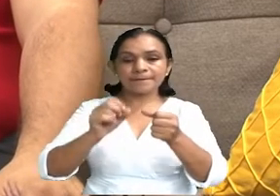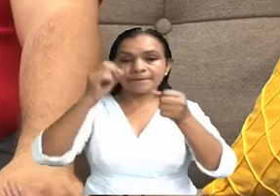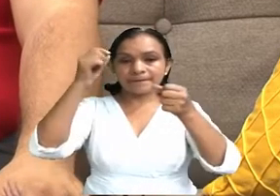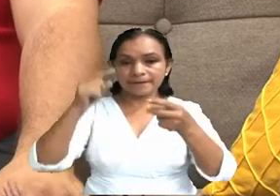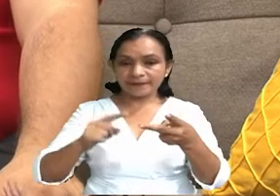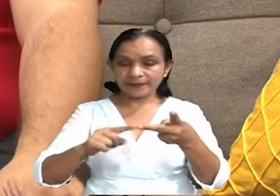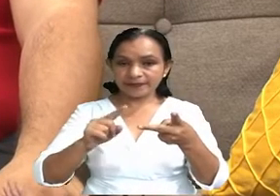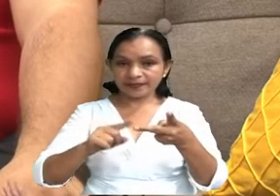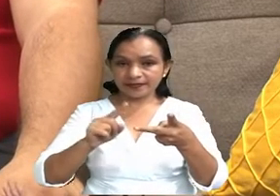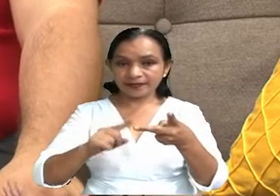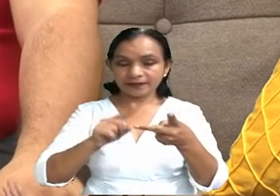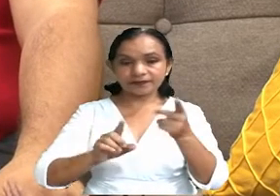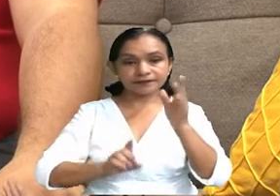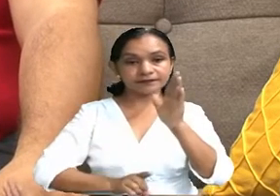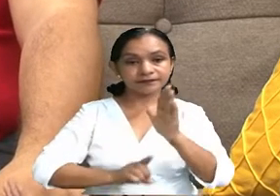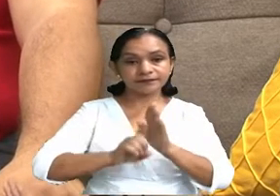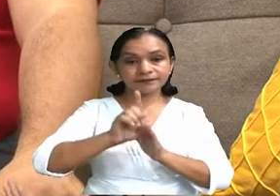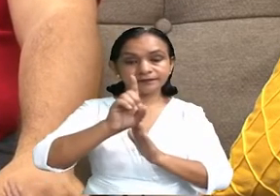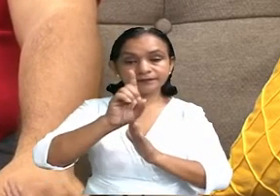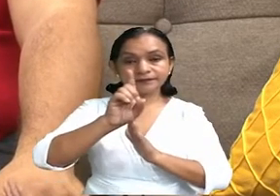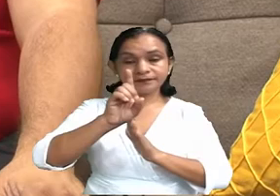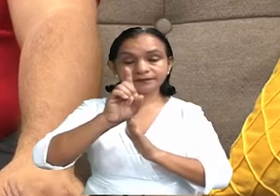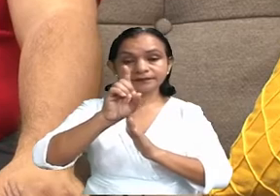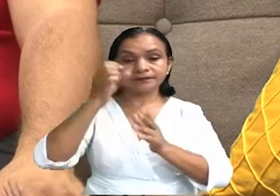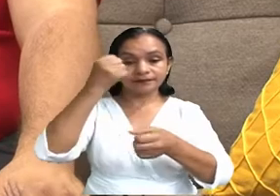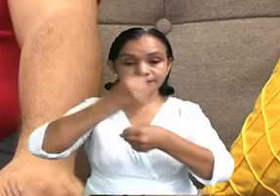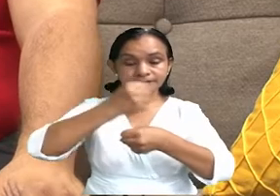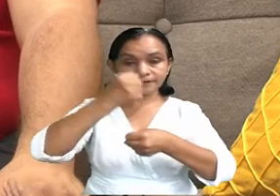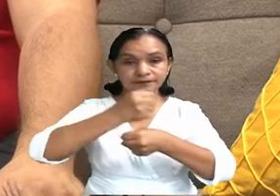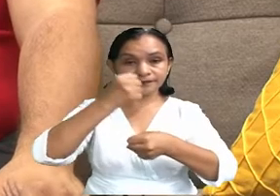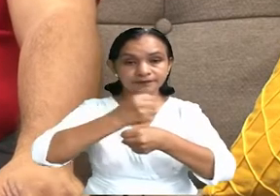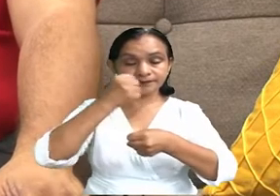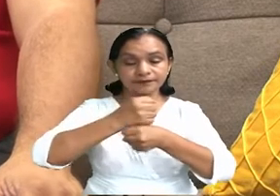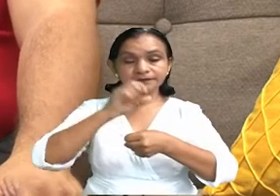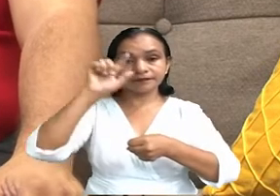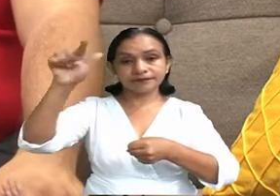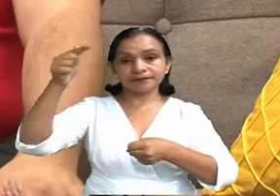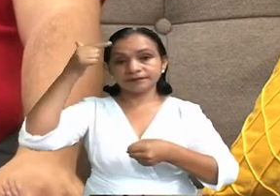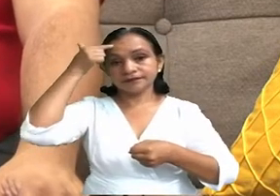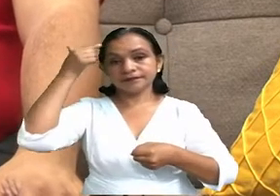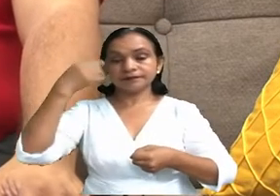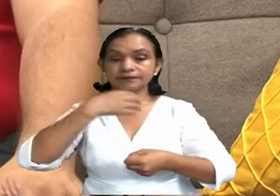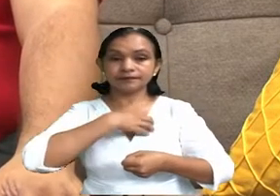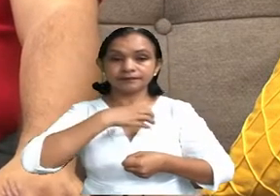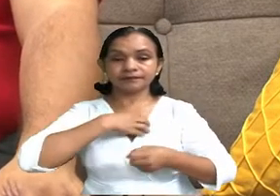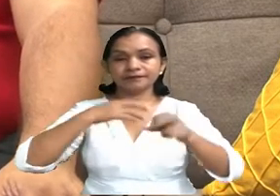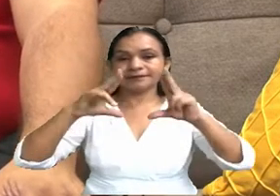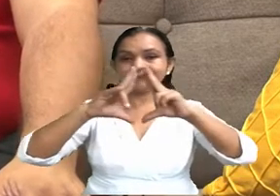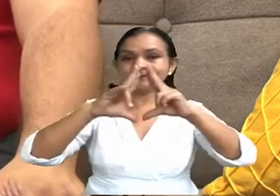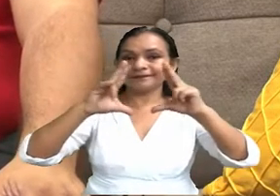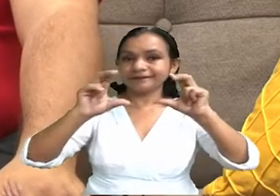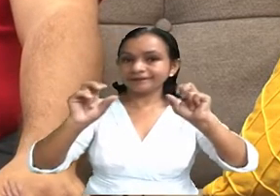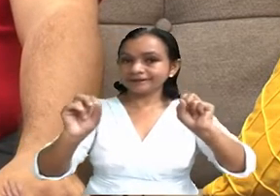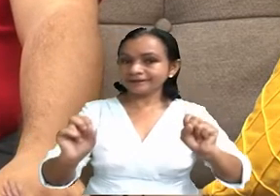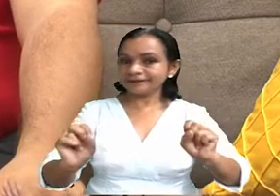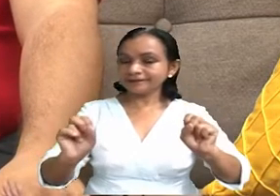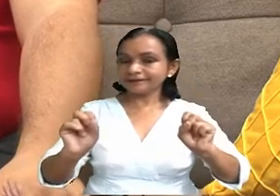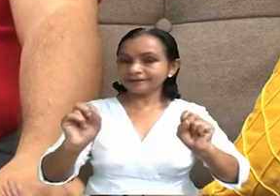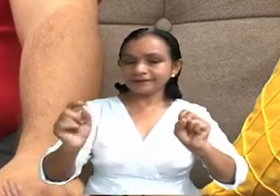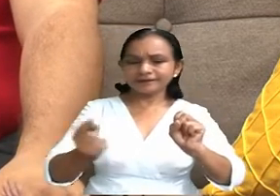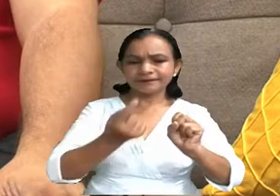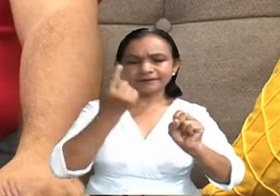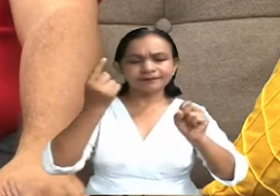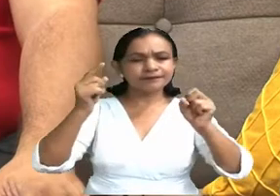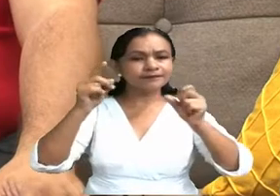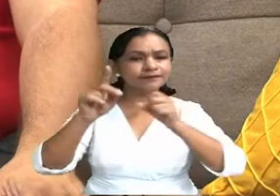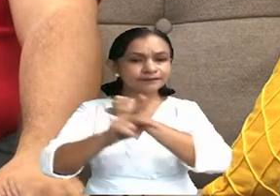como parte del desarrollo de esta agenda social de trabajo desde nuestro gobierno, Nicaragua es el único país